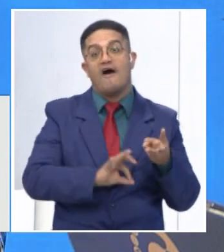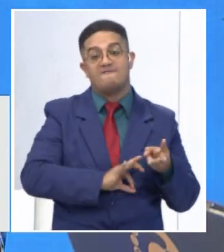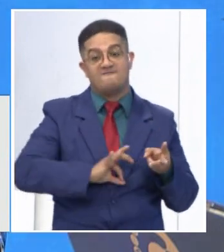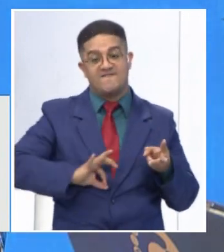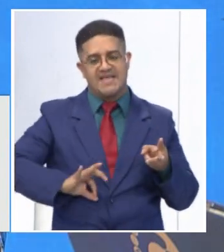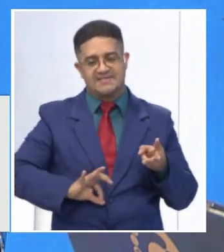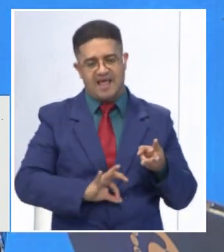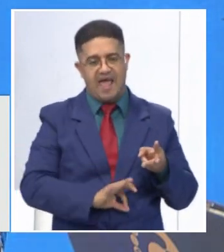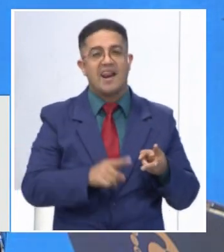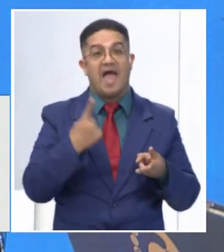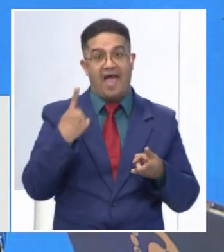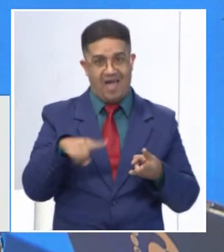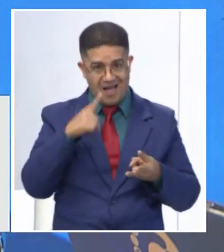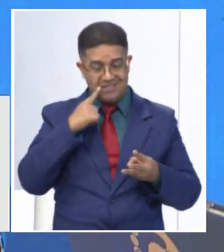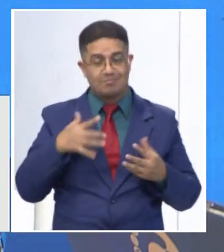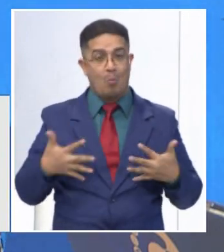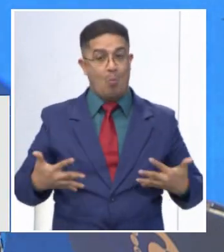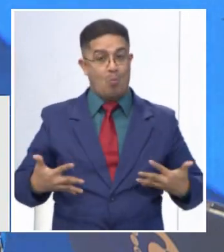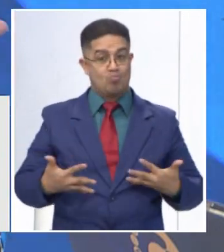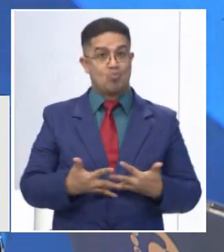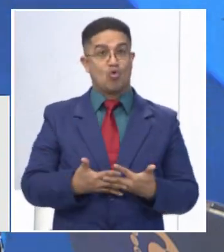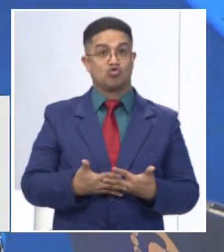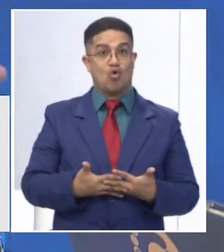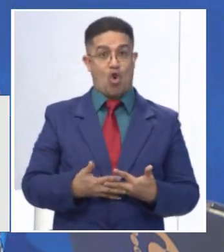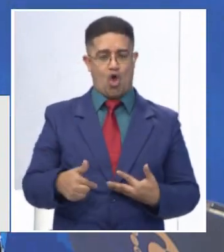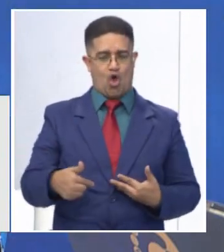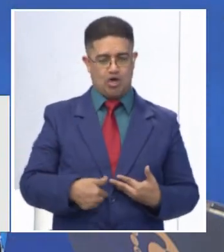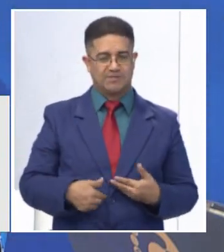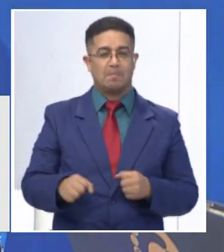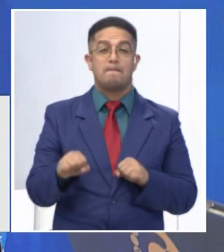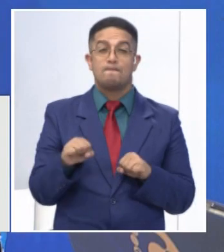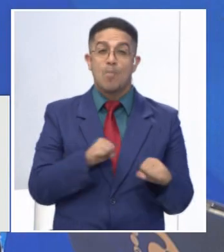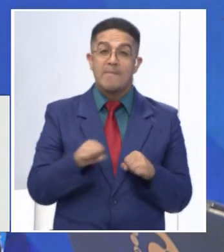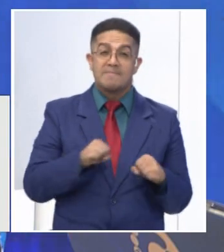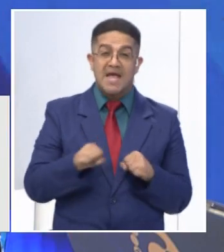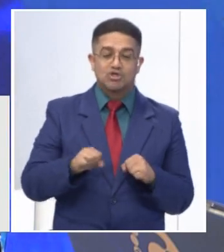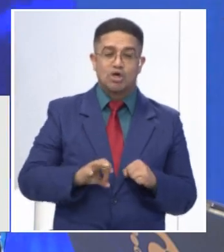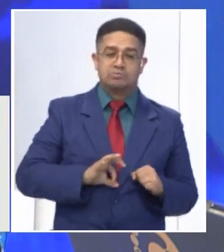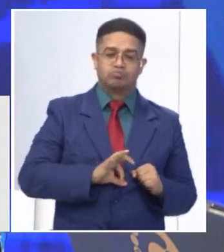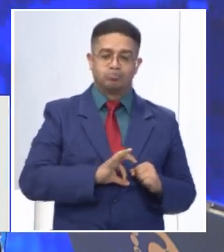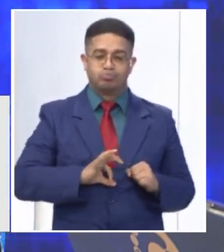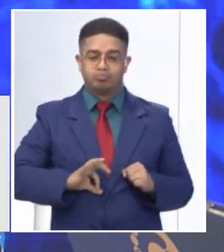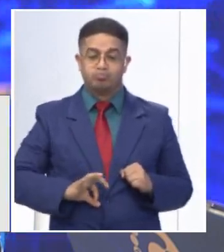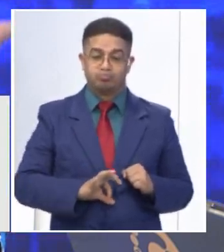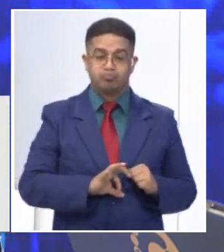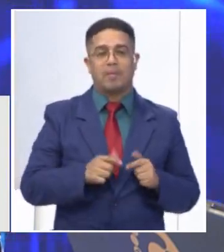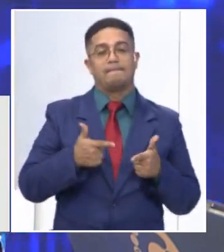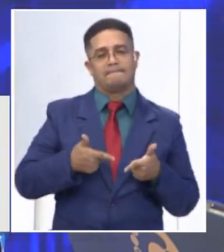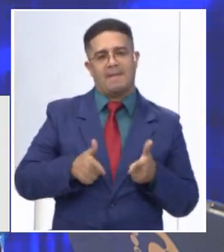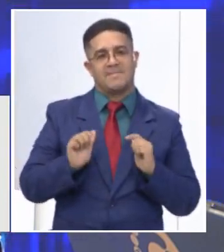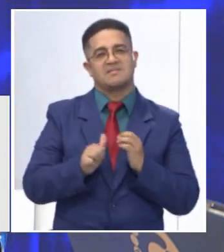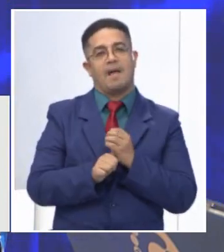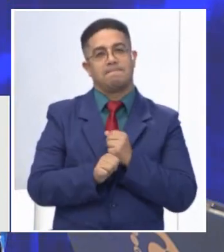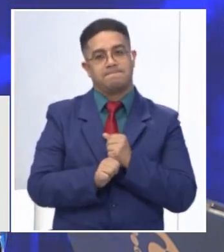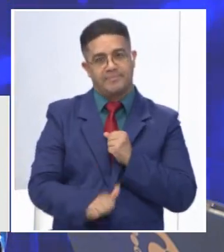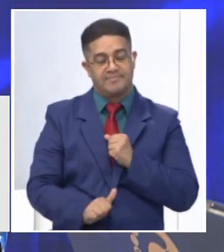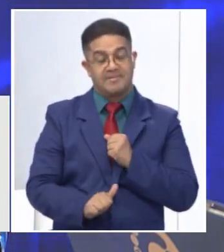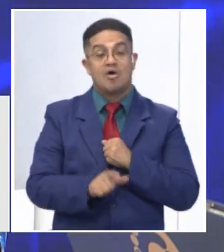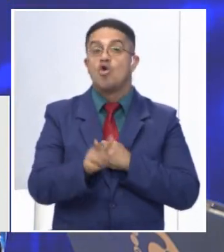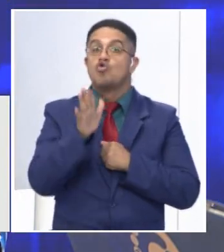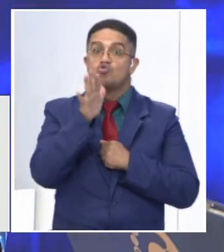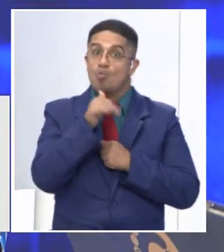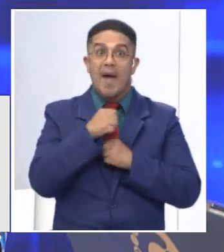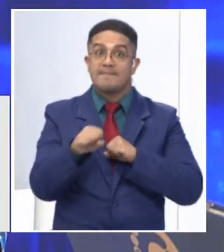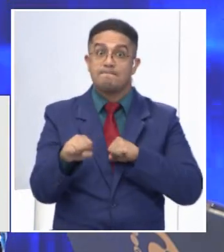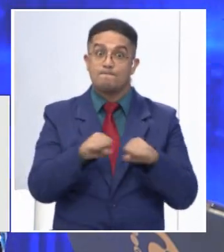de planos musculares a nivel del piso pélvico que su movimiento permiten lo que es el mecanismo de la defecación. Si se altera este movimiento y por el